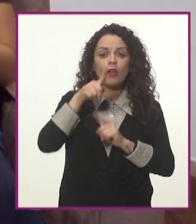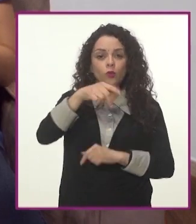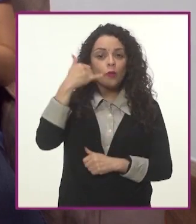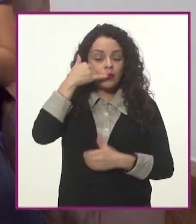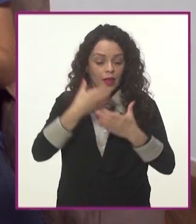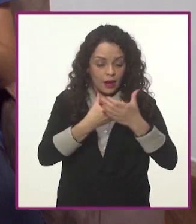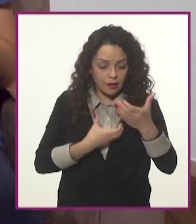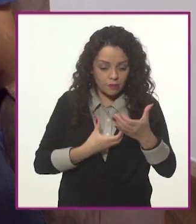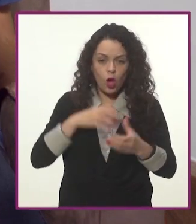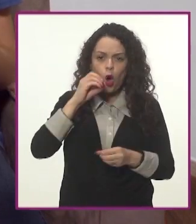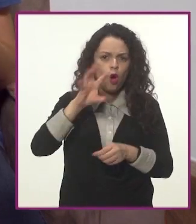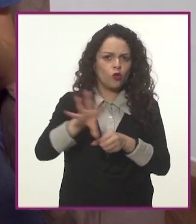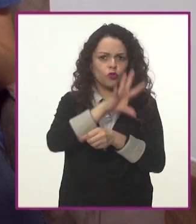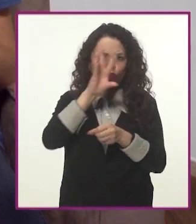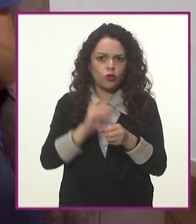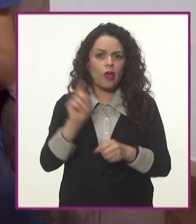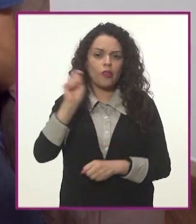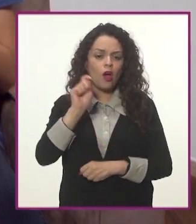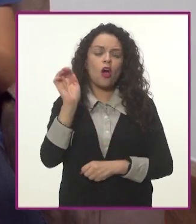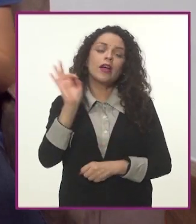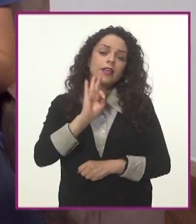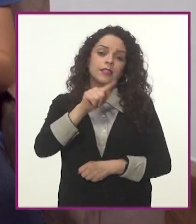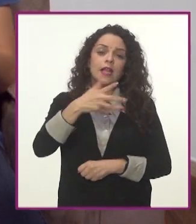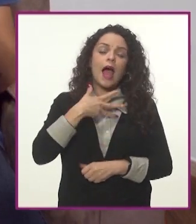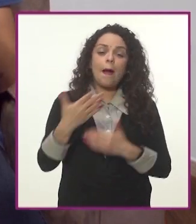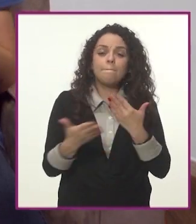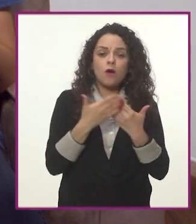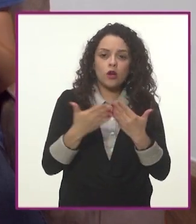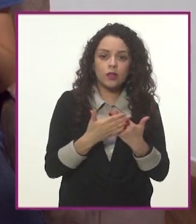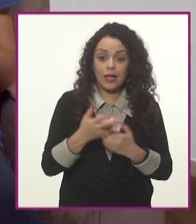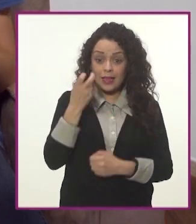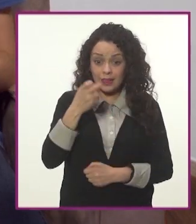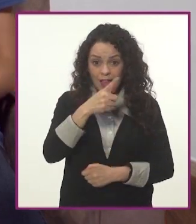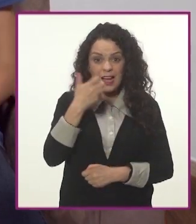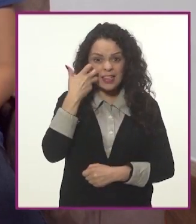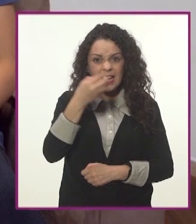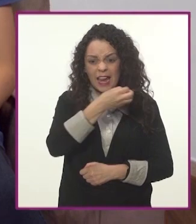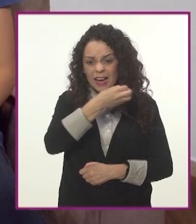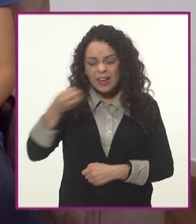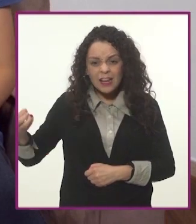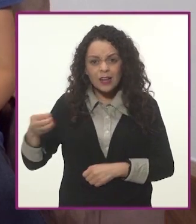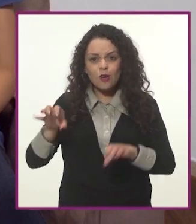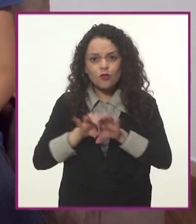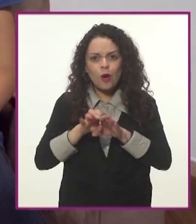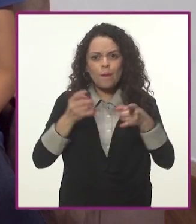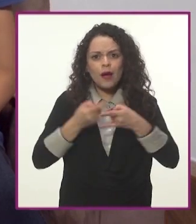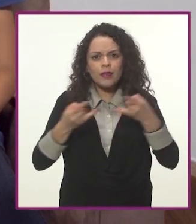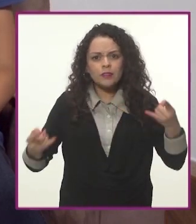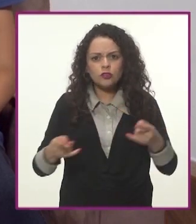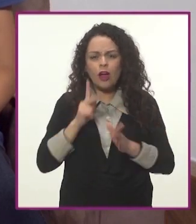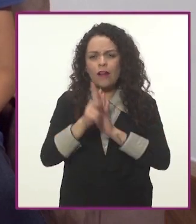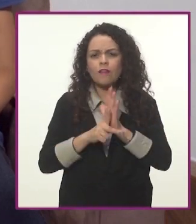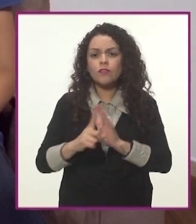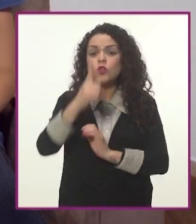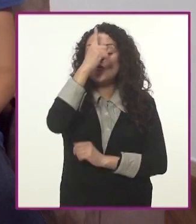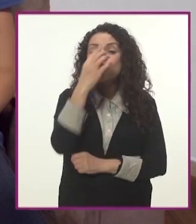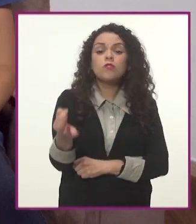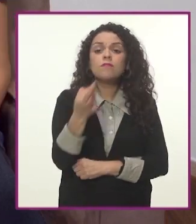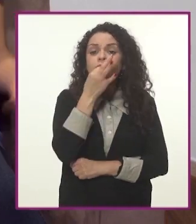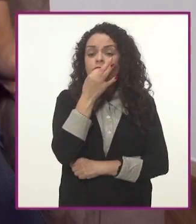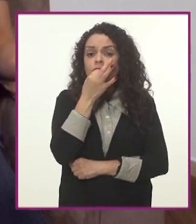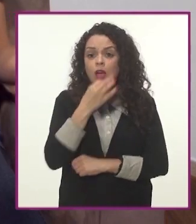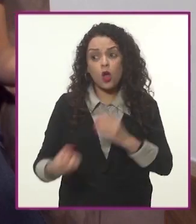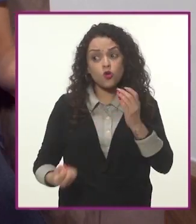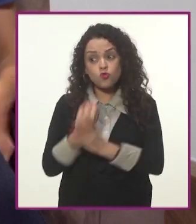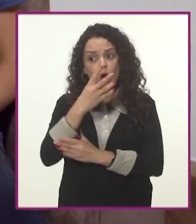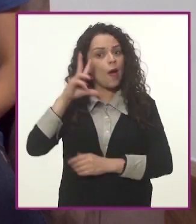tienen tantos y traten de contar una historia con ellos en un pequeño video de 1 minuto. No se vale grabar nada nuevo.